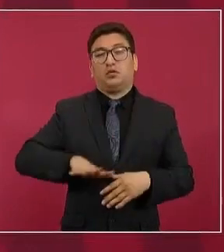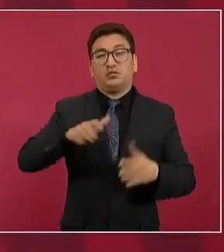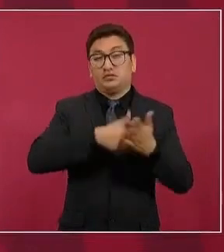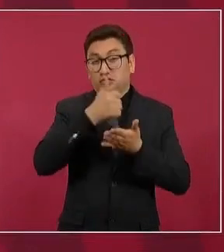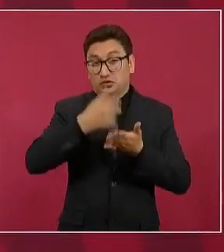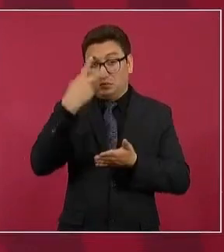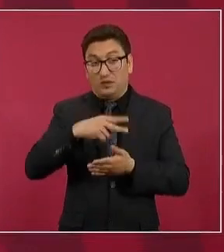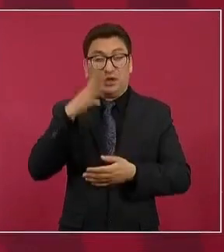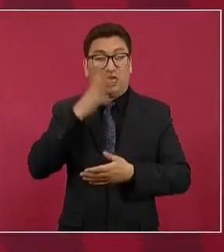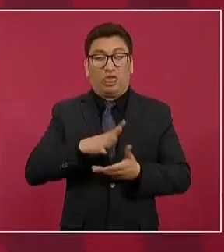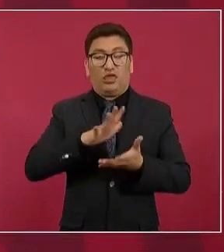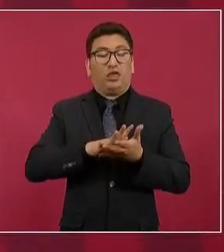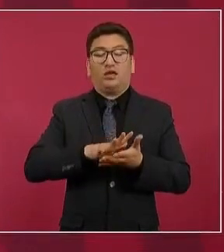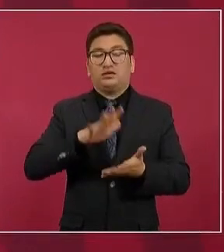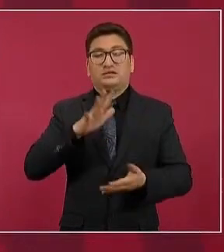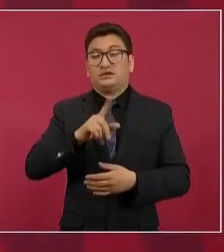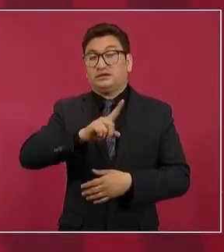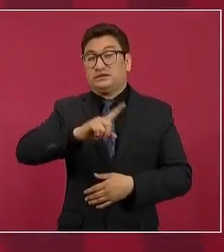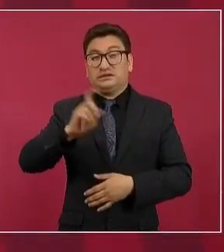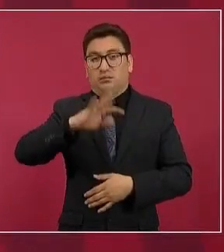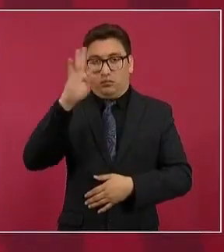100% con refuerzo.